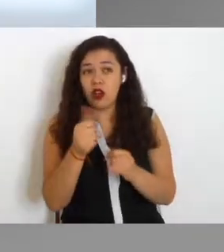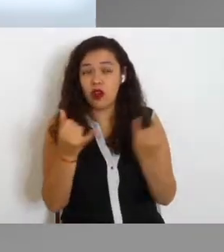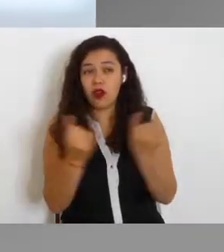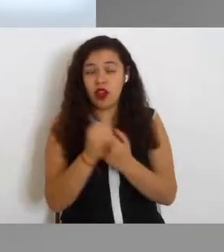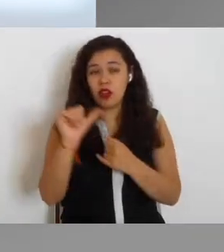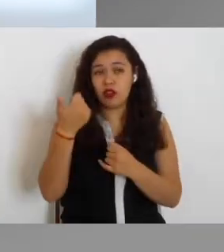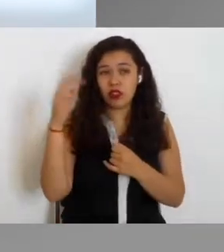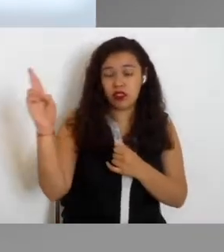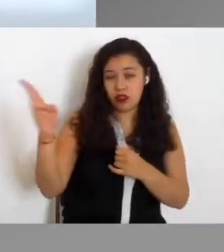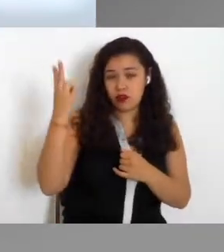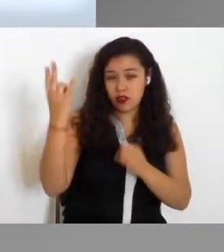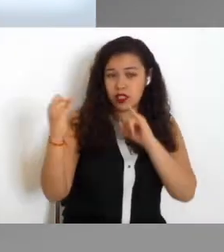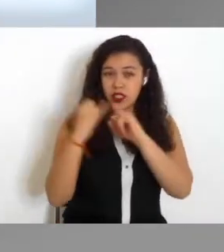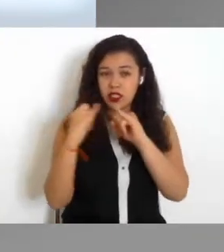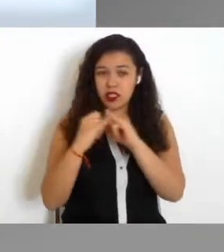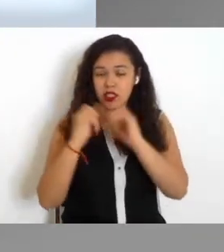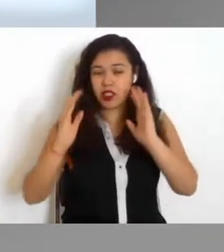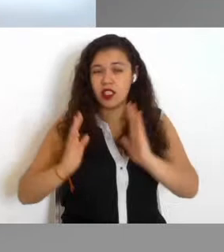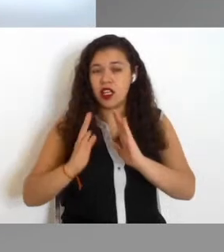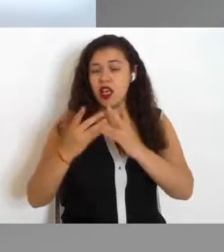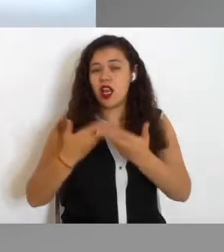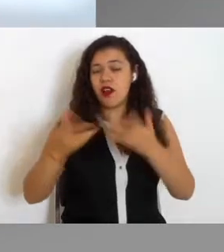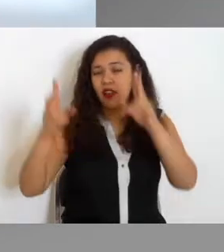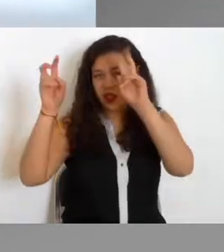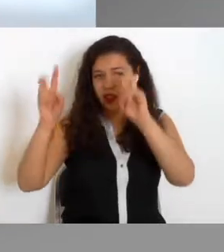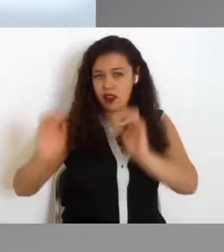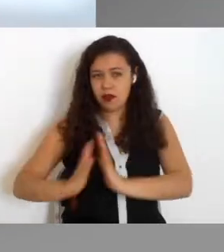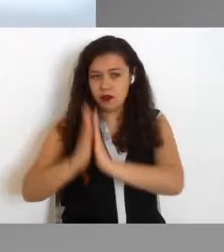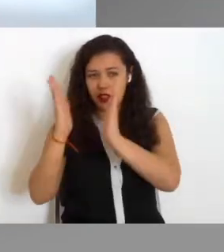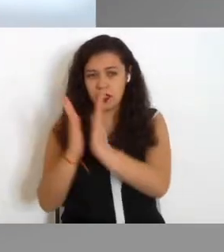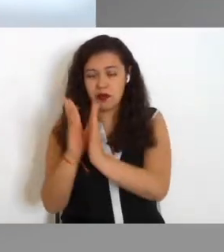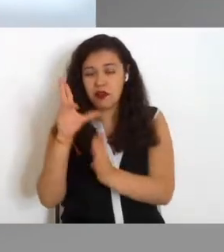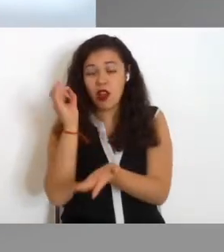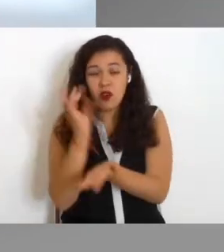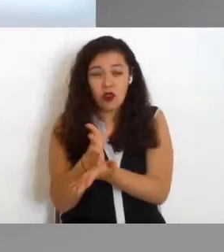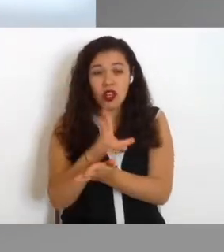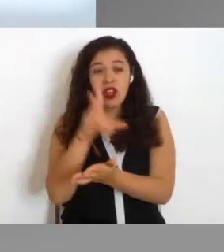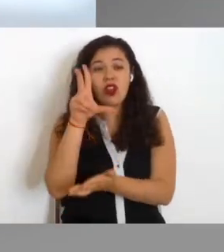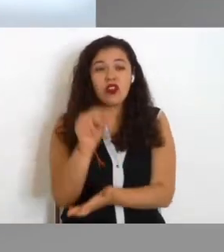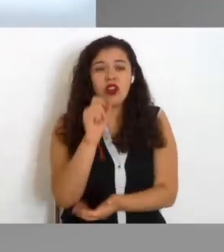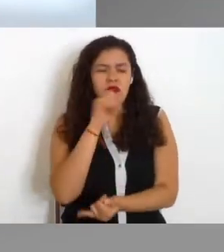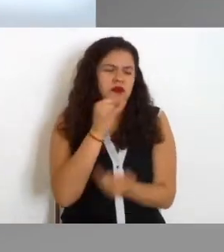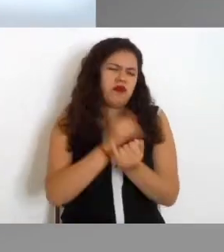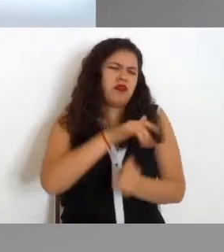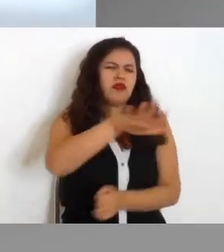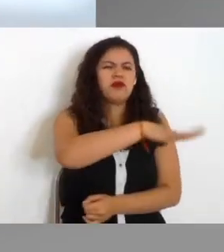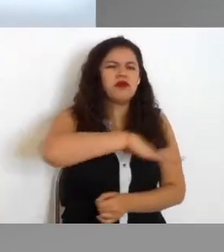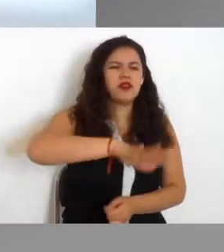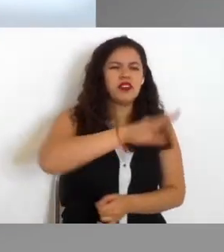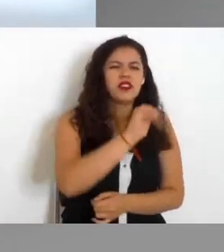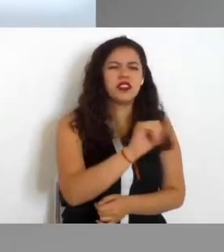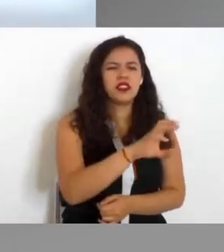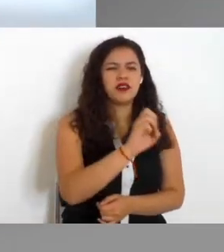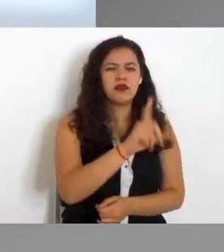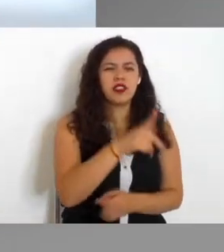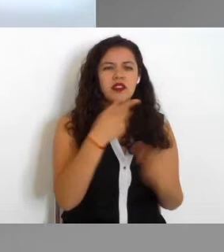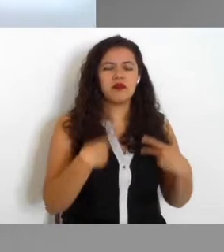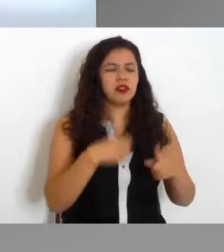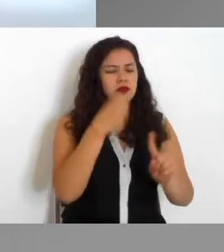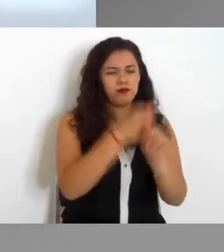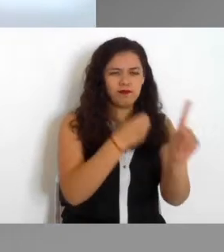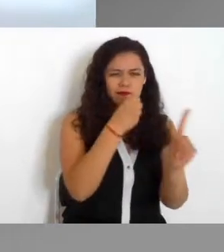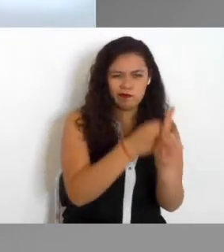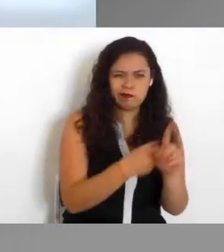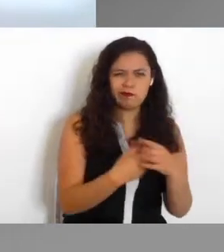otras instituciones involucradas en esta temática, sino con las organizaciones de la sociedad civil y con los activistas.